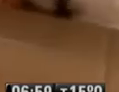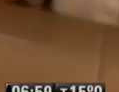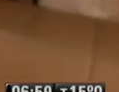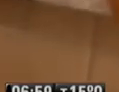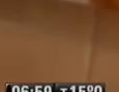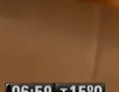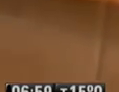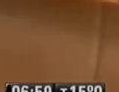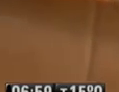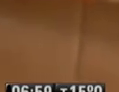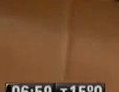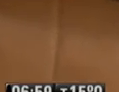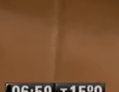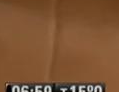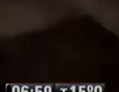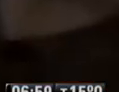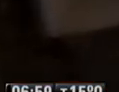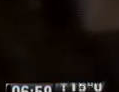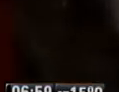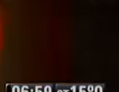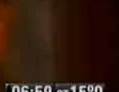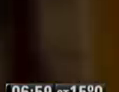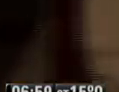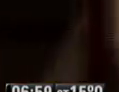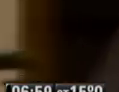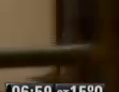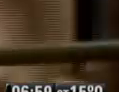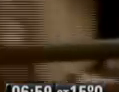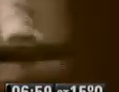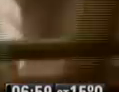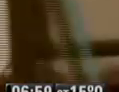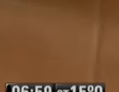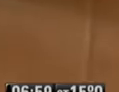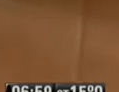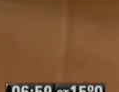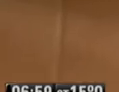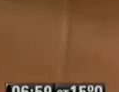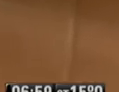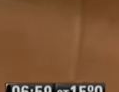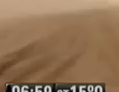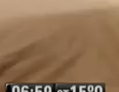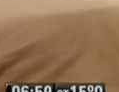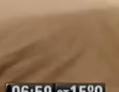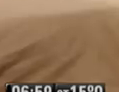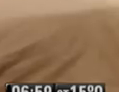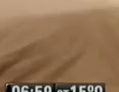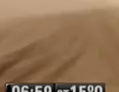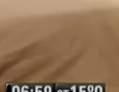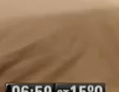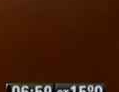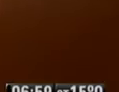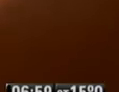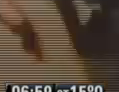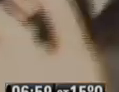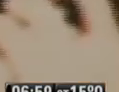crocante. Quiero decir que no voy a partir, ya estoy aquí, solo quiero subir. Estoy